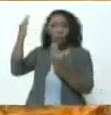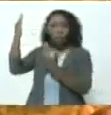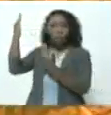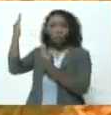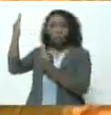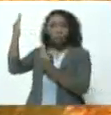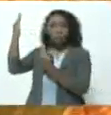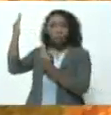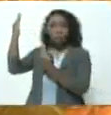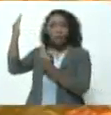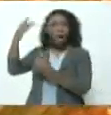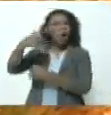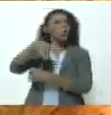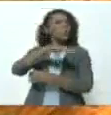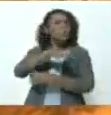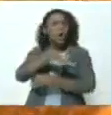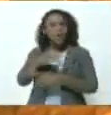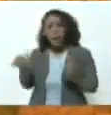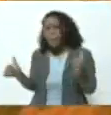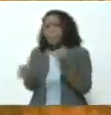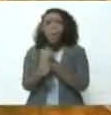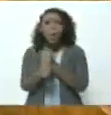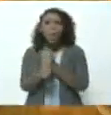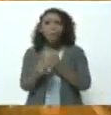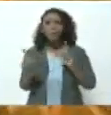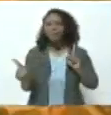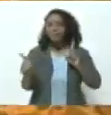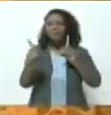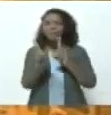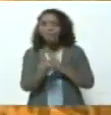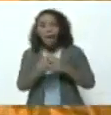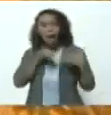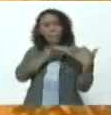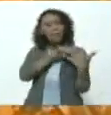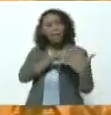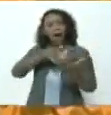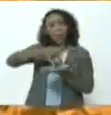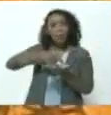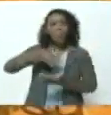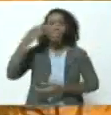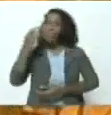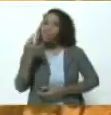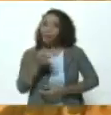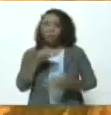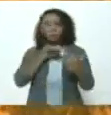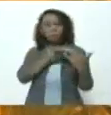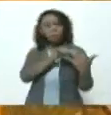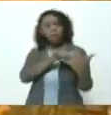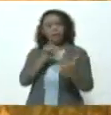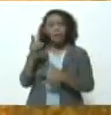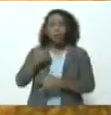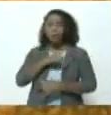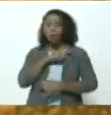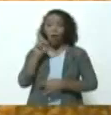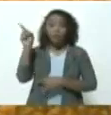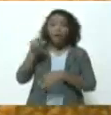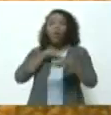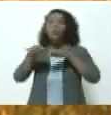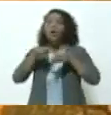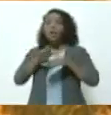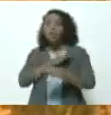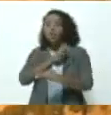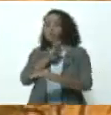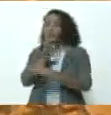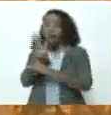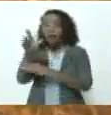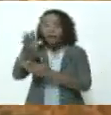¿Dónde lo encontramos? Lo encontramos muy cerca de la batalla de Carabobo, del sitio real de la batalla. Estábamos en Cojedes, un